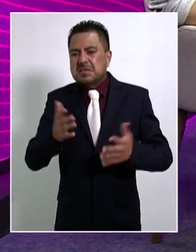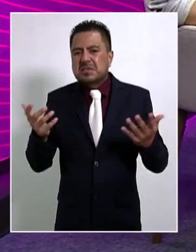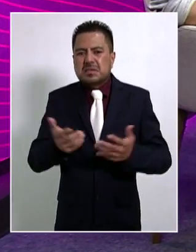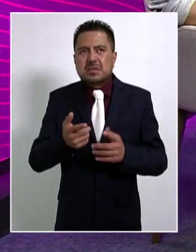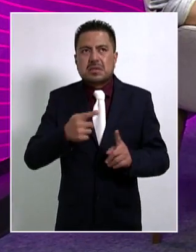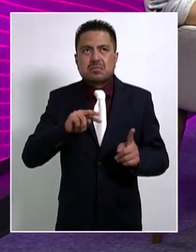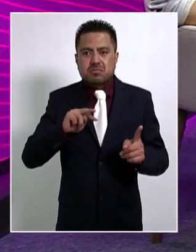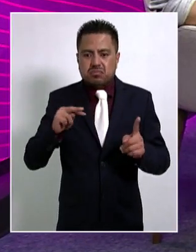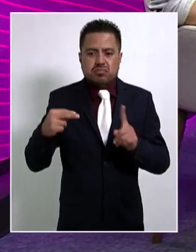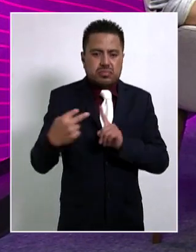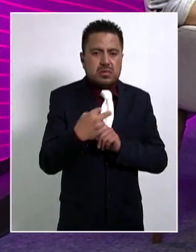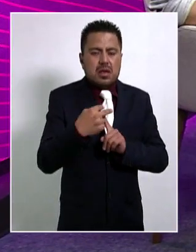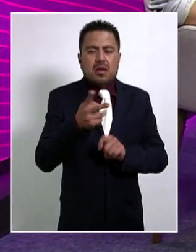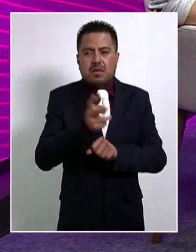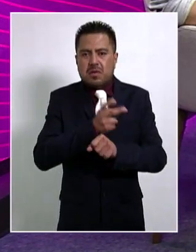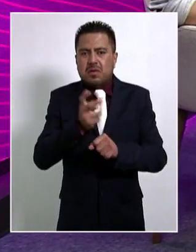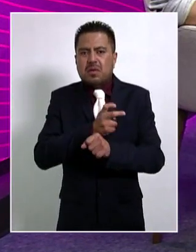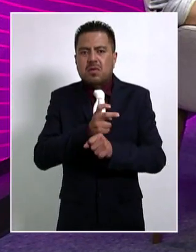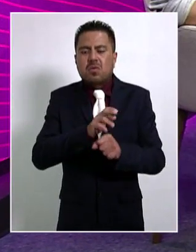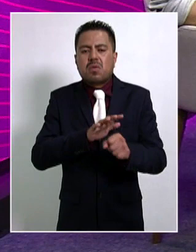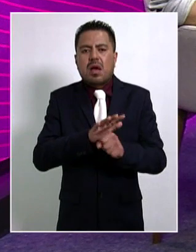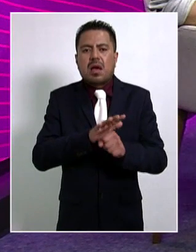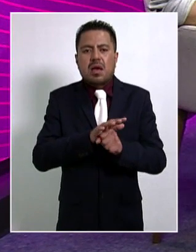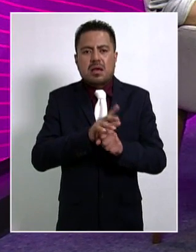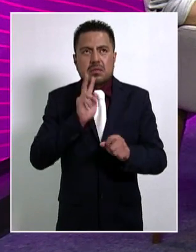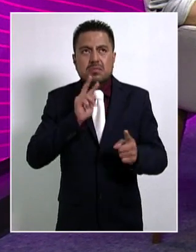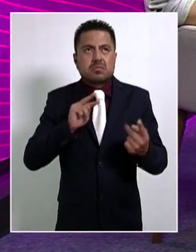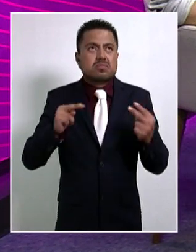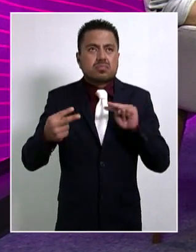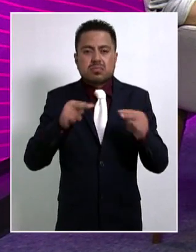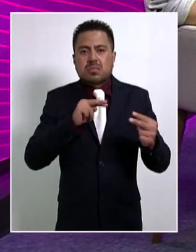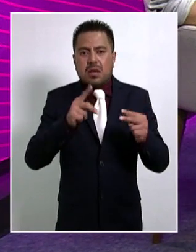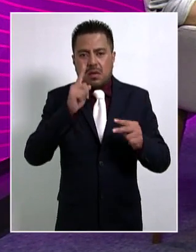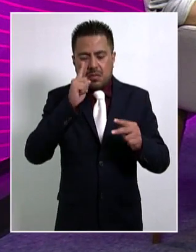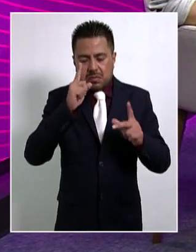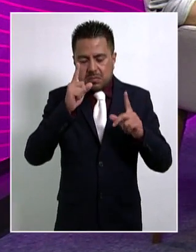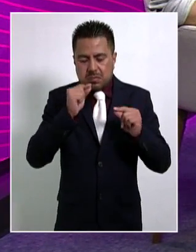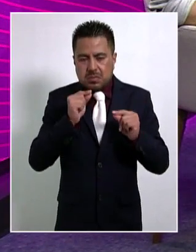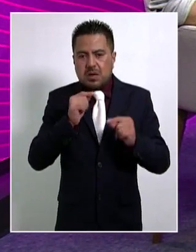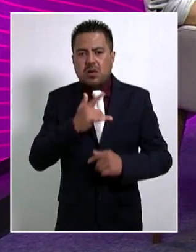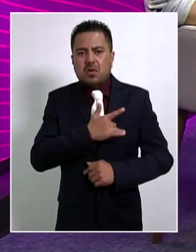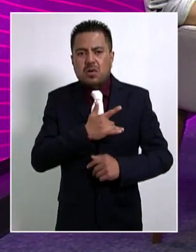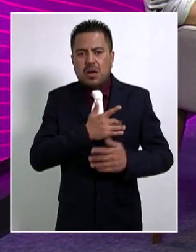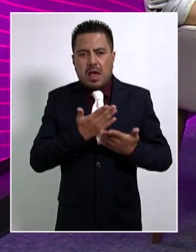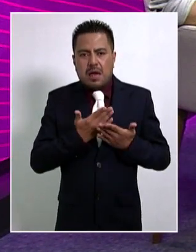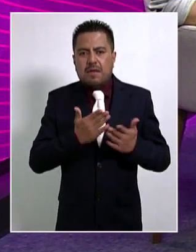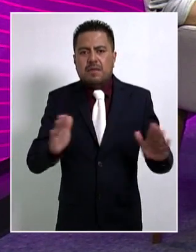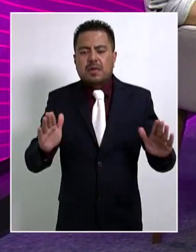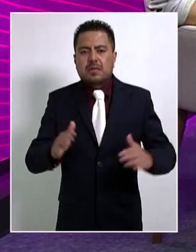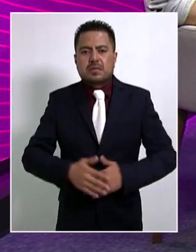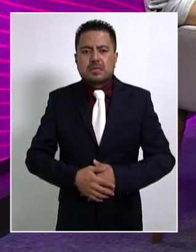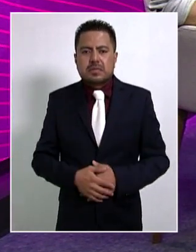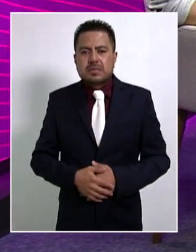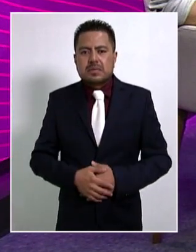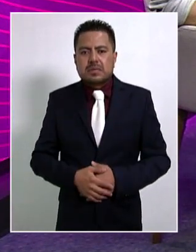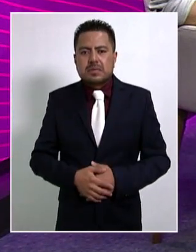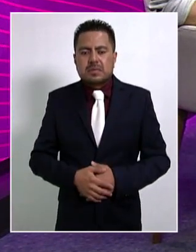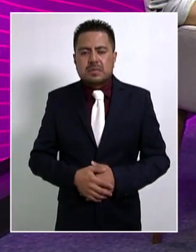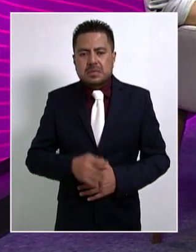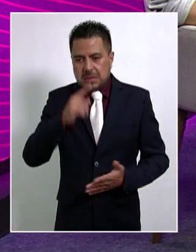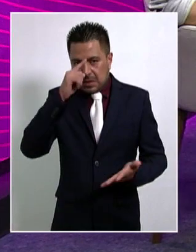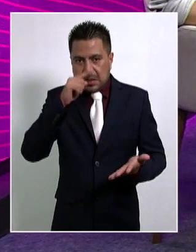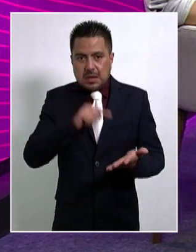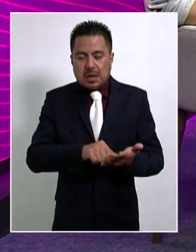nos miran. La forma y la invitación es mirarnos con los ojos cerrados y con el corazón abierto. Pues